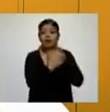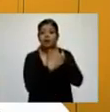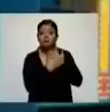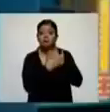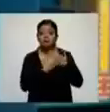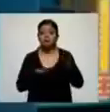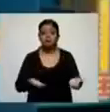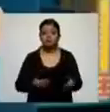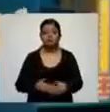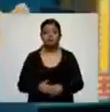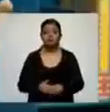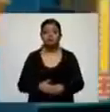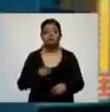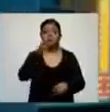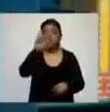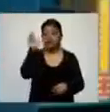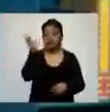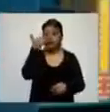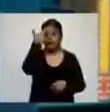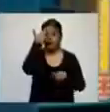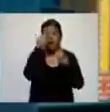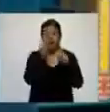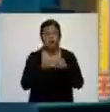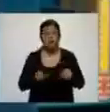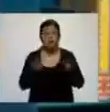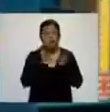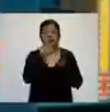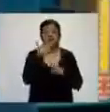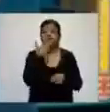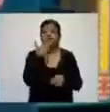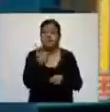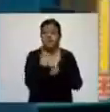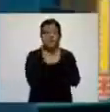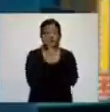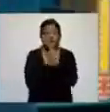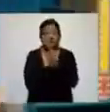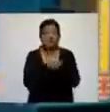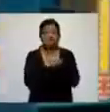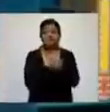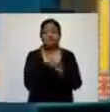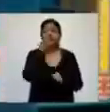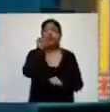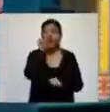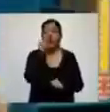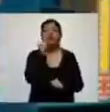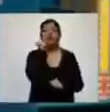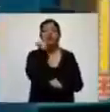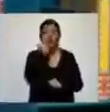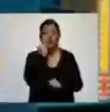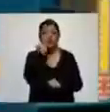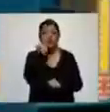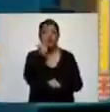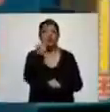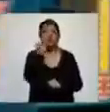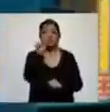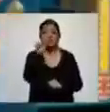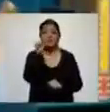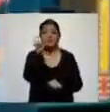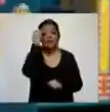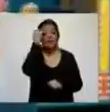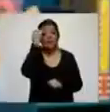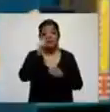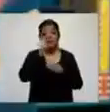decirnos. Recuerda que es muy importante lavar muy bien tus manos con agua y con jabón durante